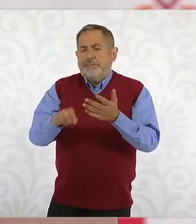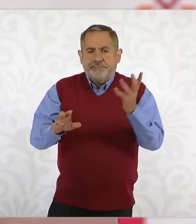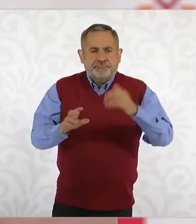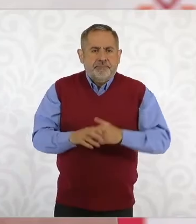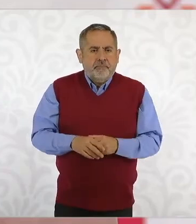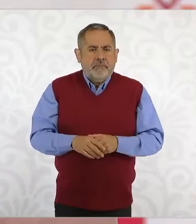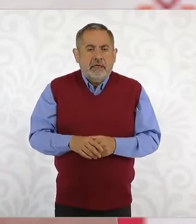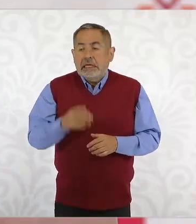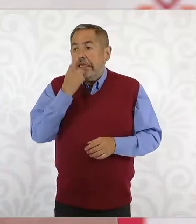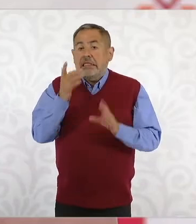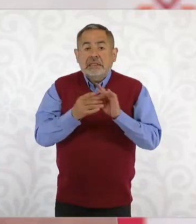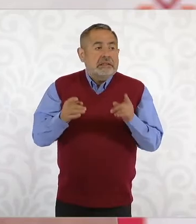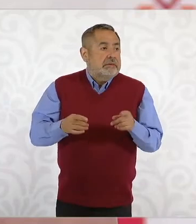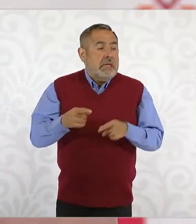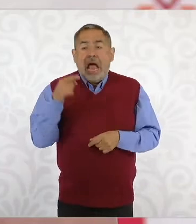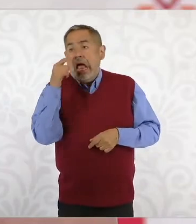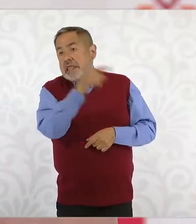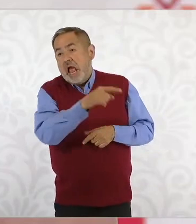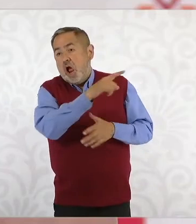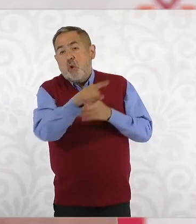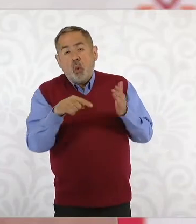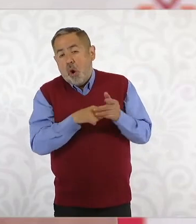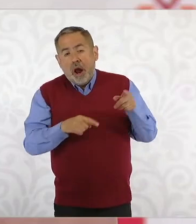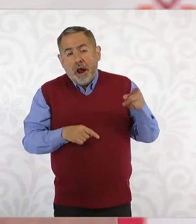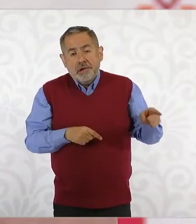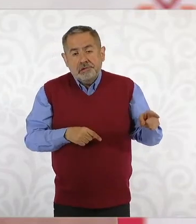en tal lugar hubo una